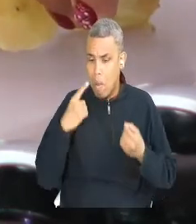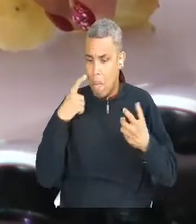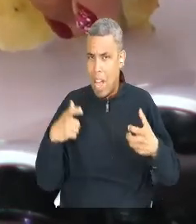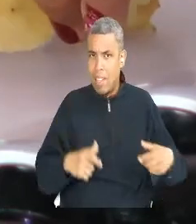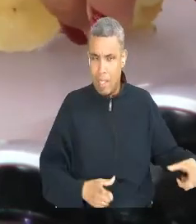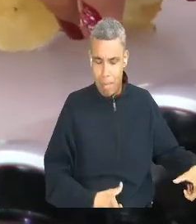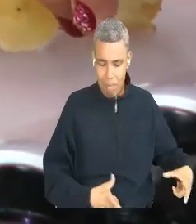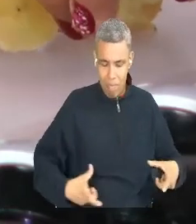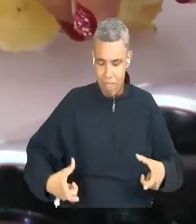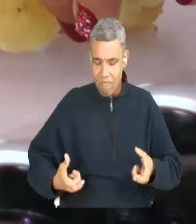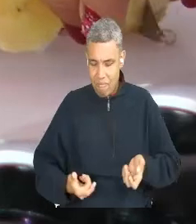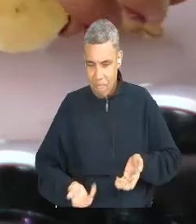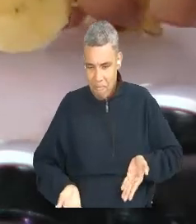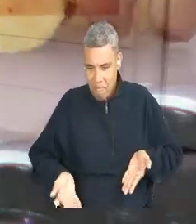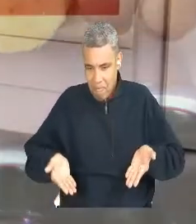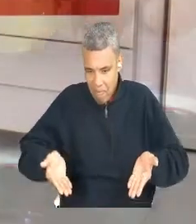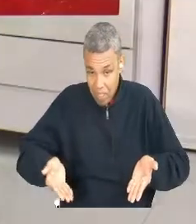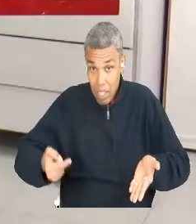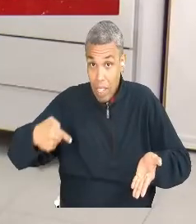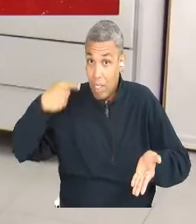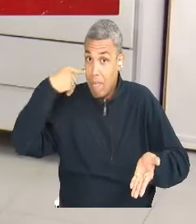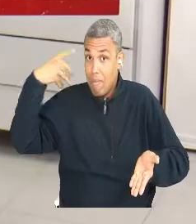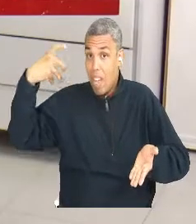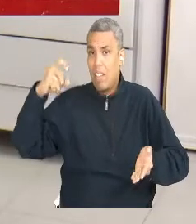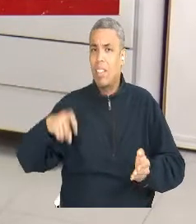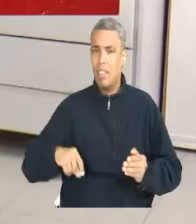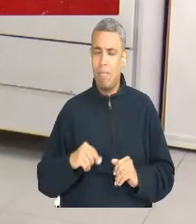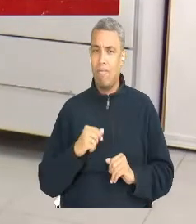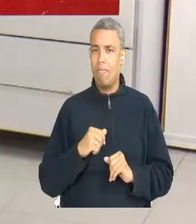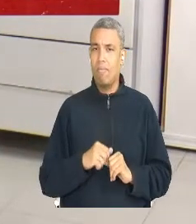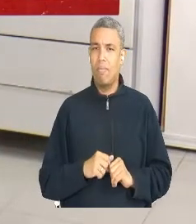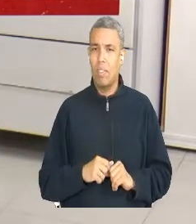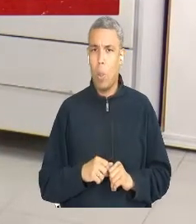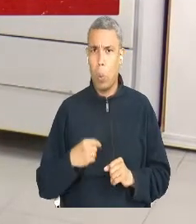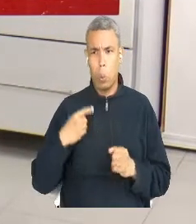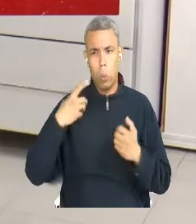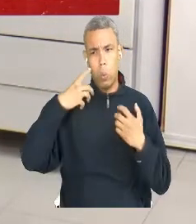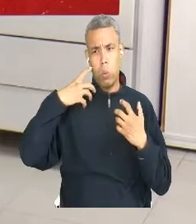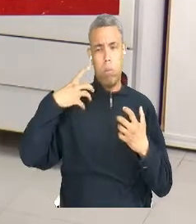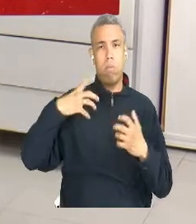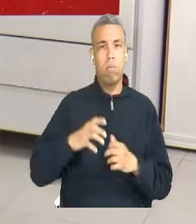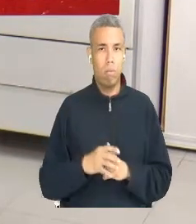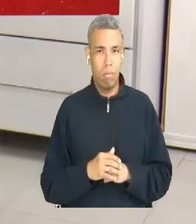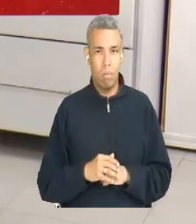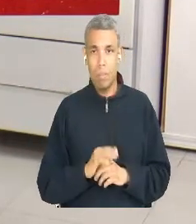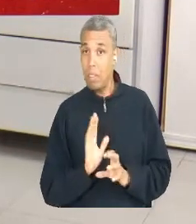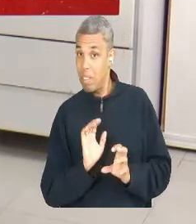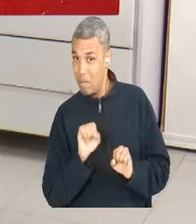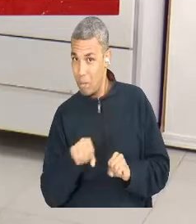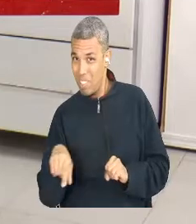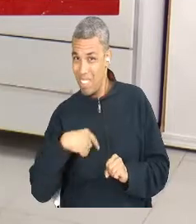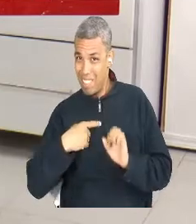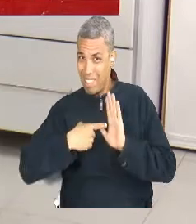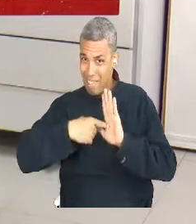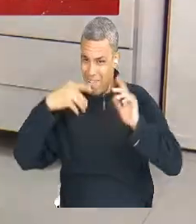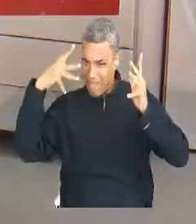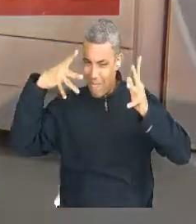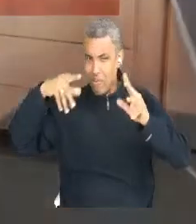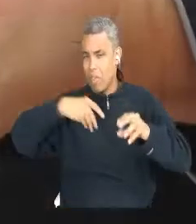y se pegue a través de las pantallas de Enlace Televisión y pueda decir, ah, caramba, perfeccioné mi técnica. Así que... Sí, algo